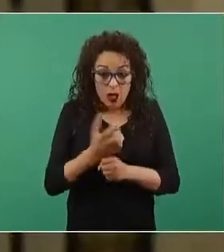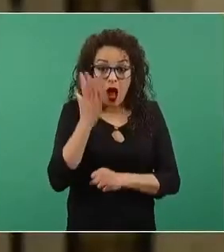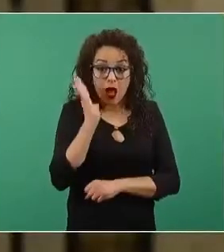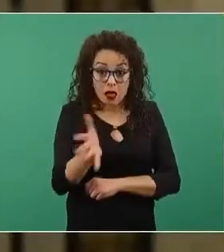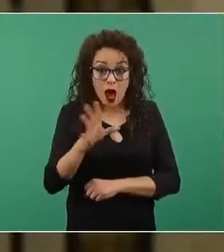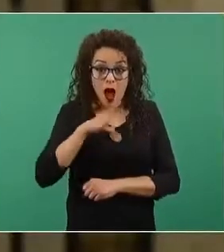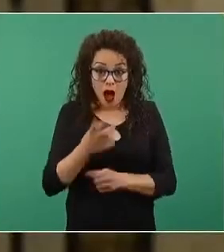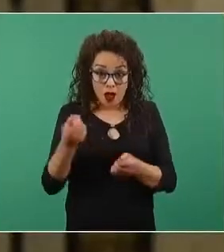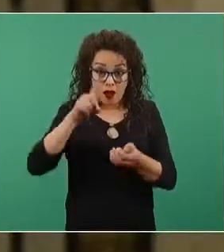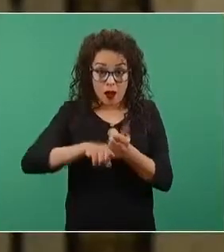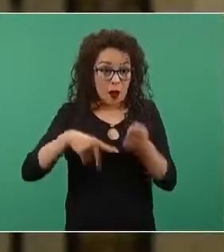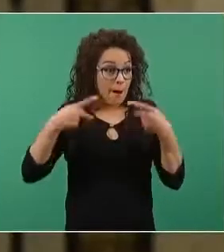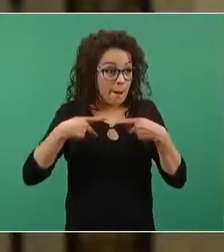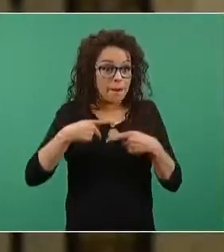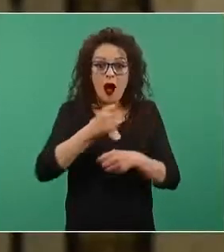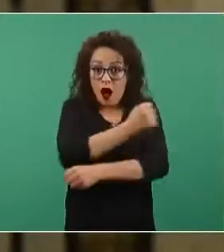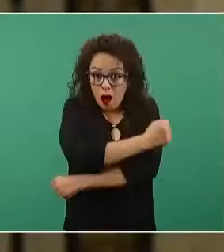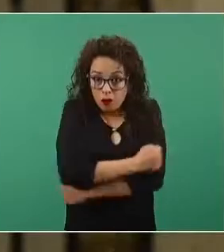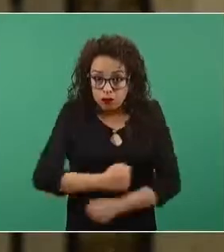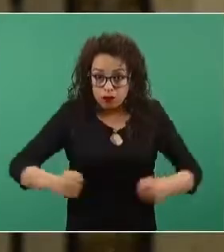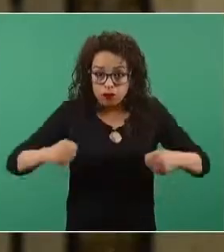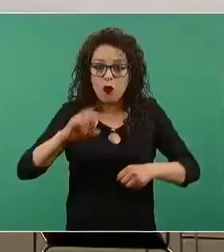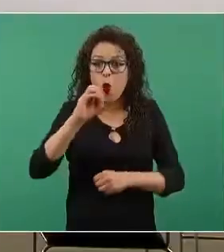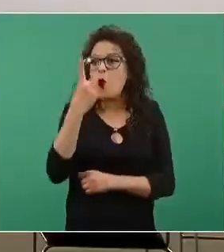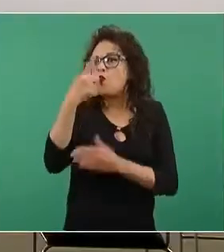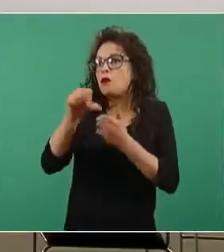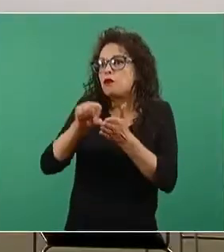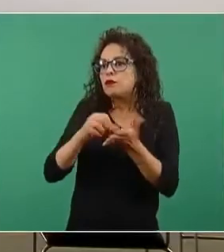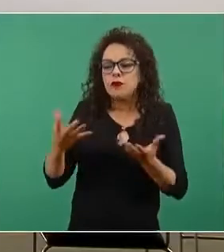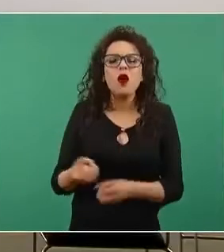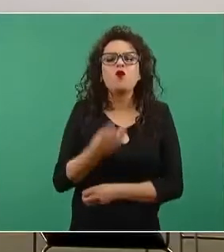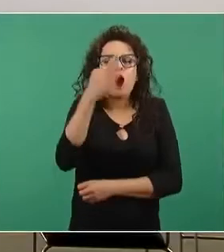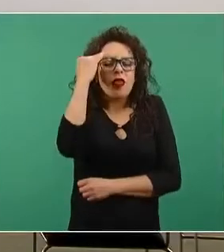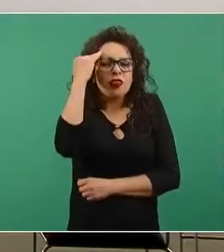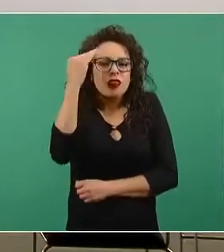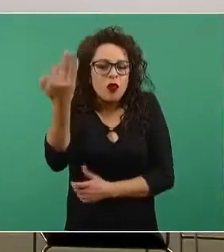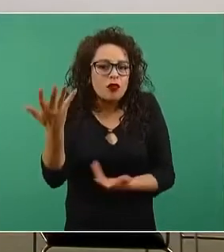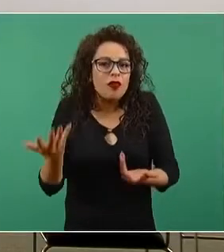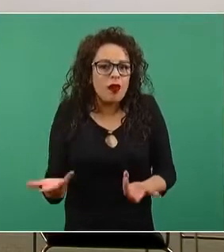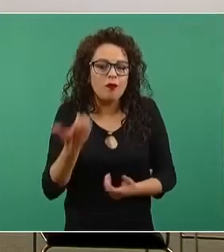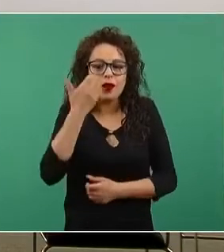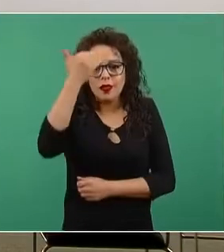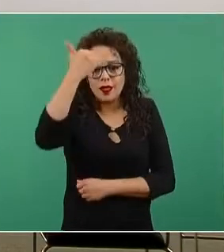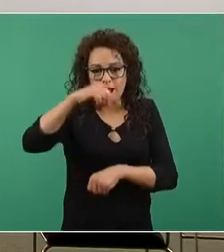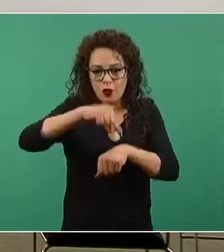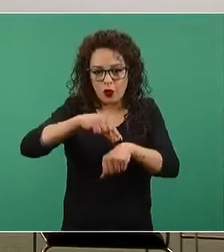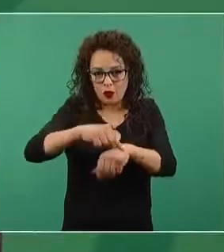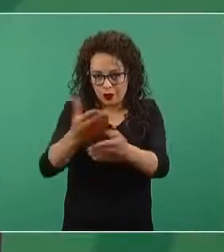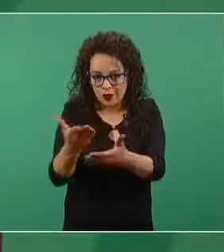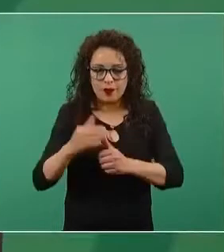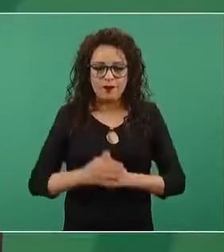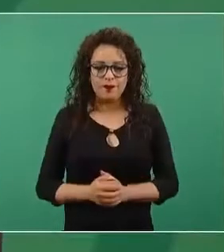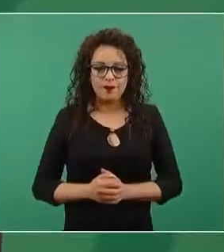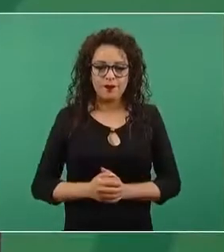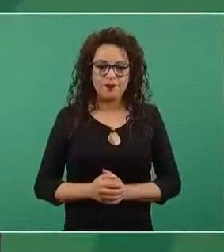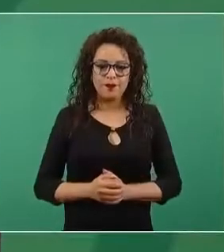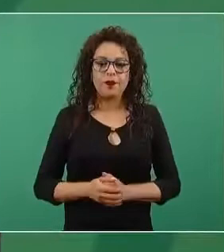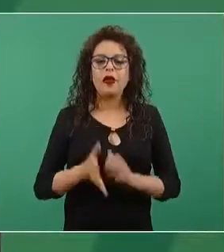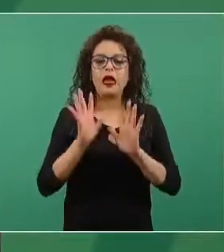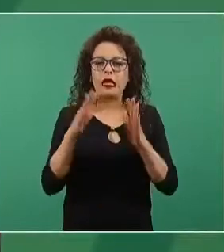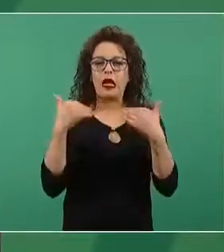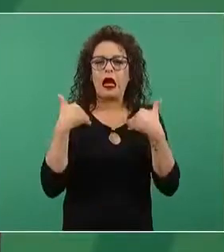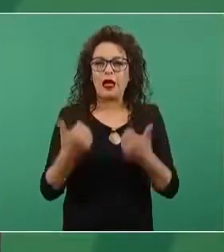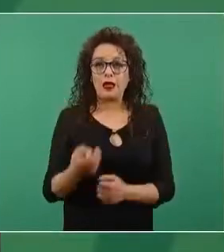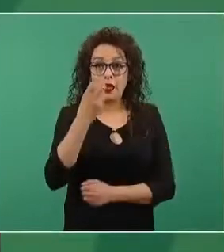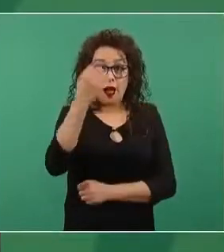obesos o en un mes. ¿En cuánto tiempo, doctora? Ok, voy entendiendo el contexto, o sea, es por este periodo que nos hemos